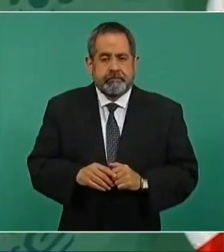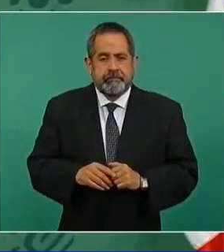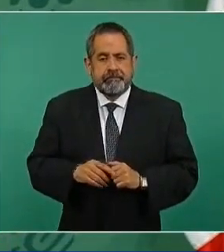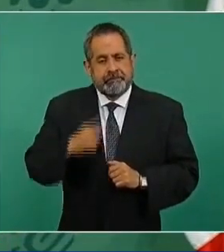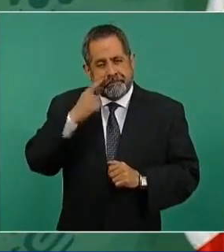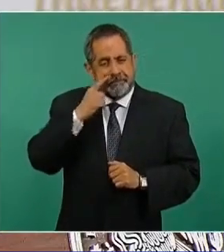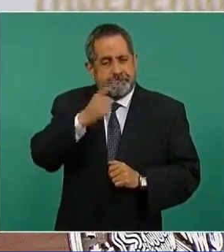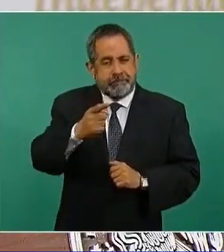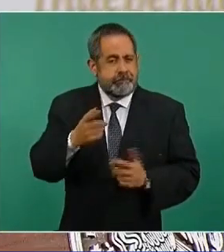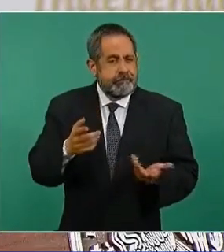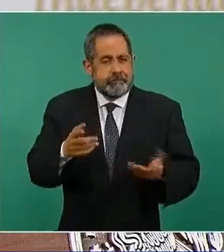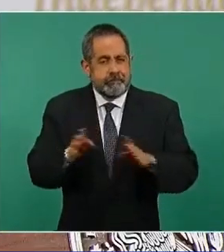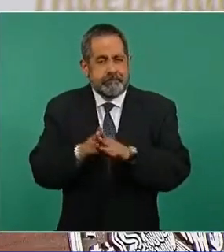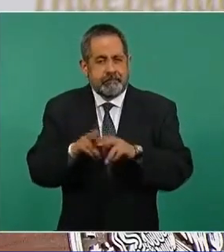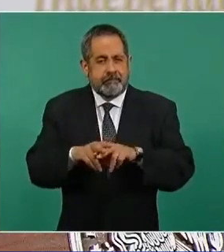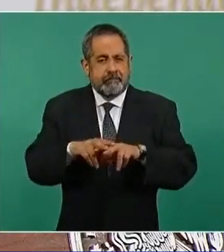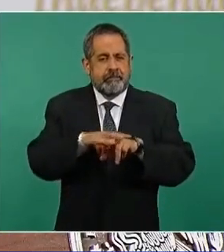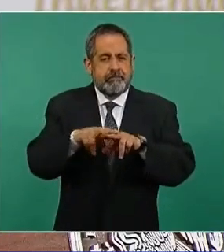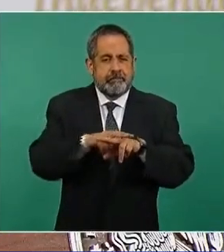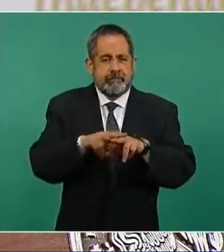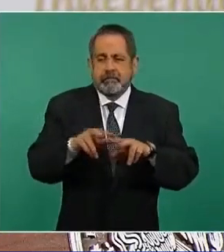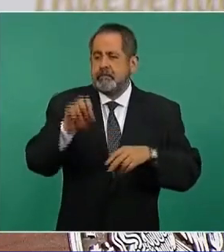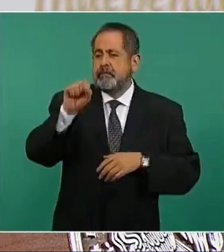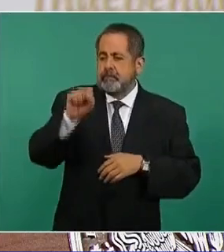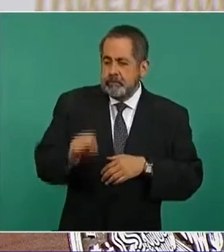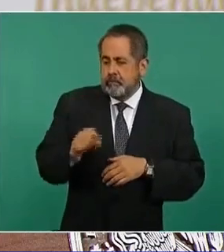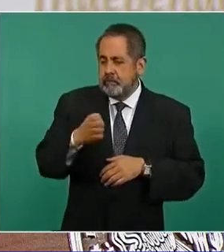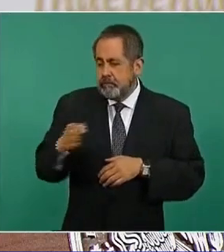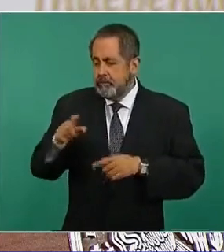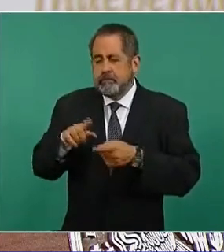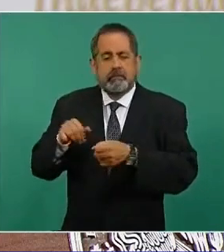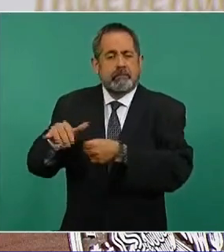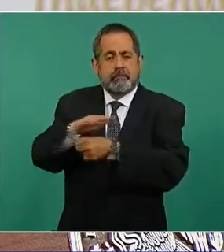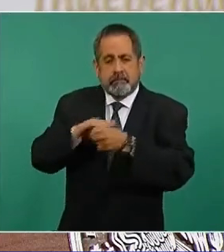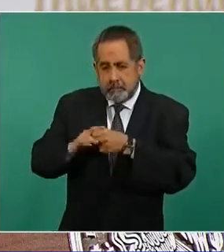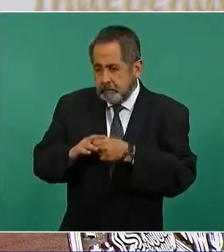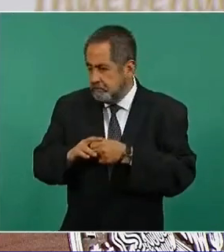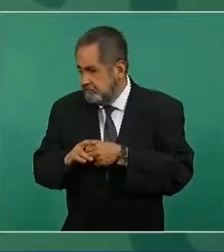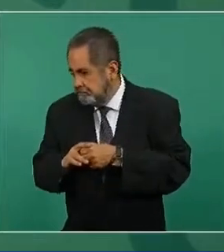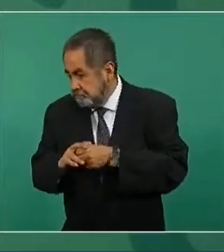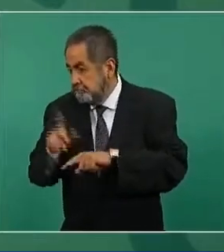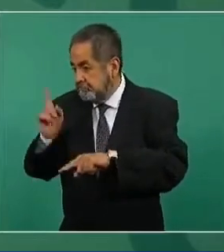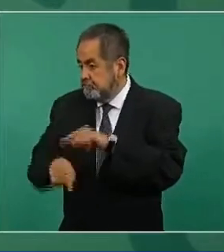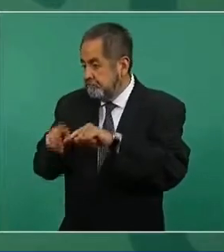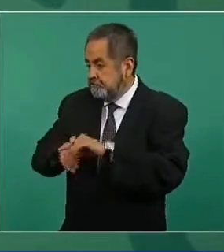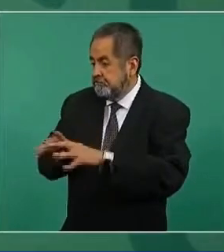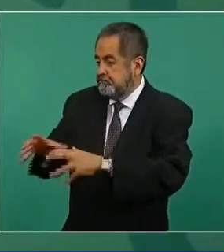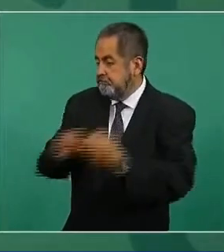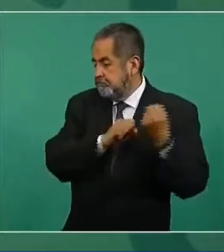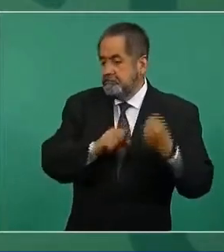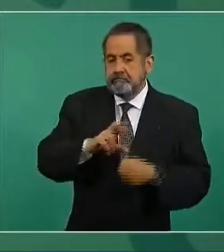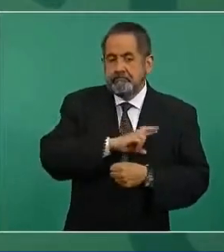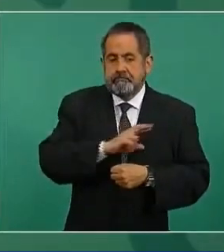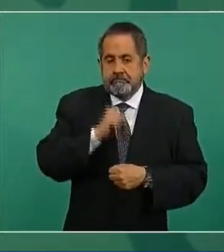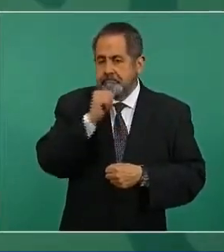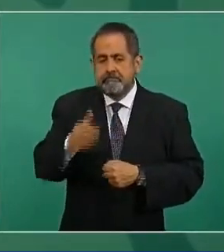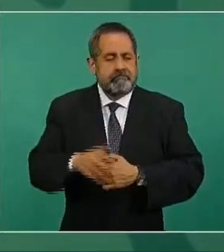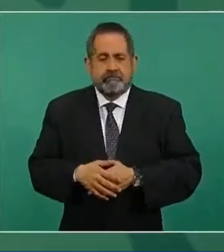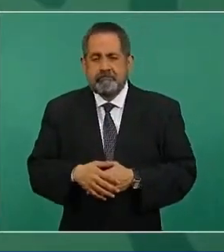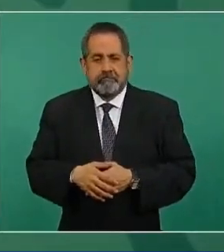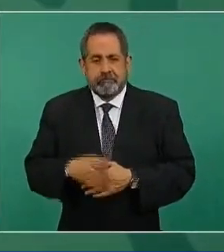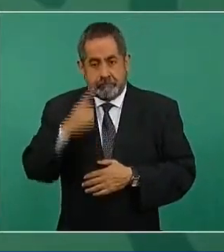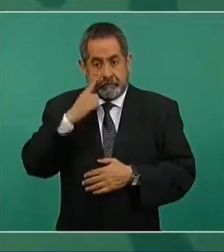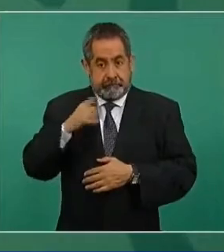privatizar el ferrocarril del sureste, el ferrocarril del Istmo. Del Istmo hacia el